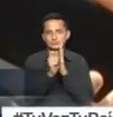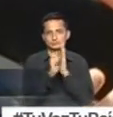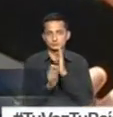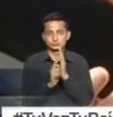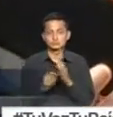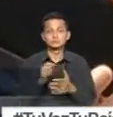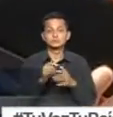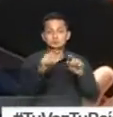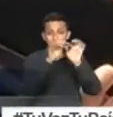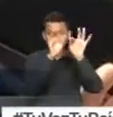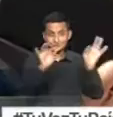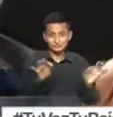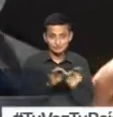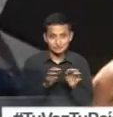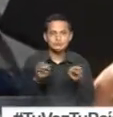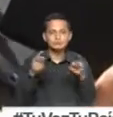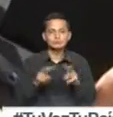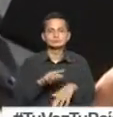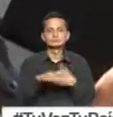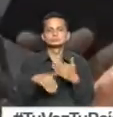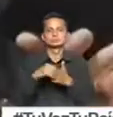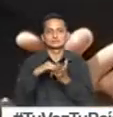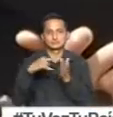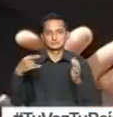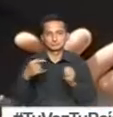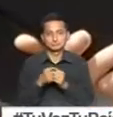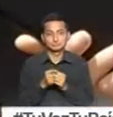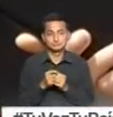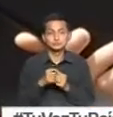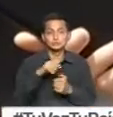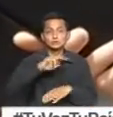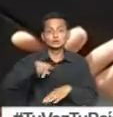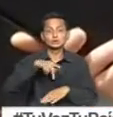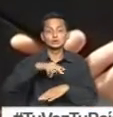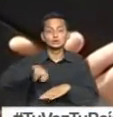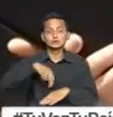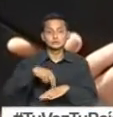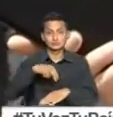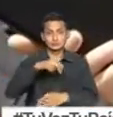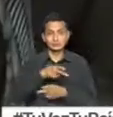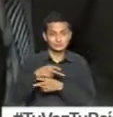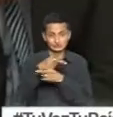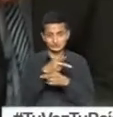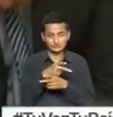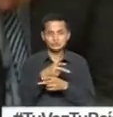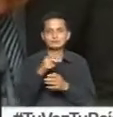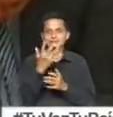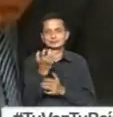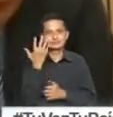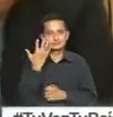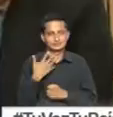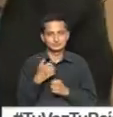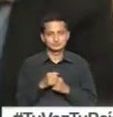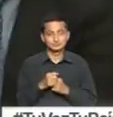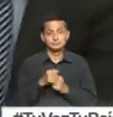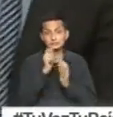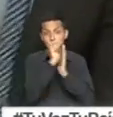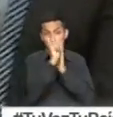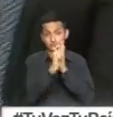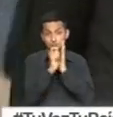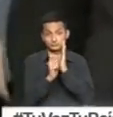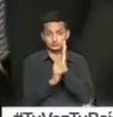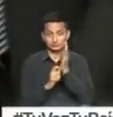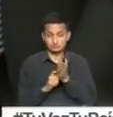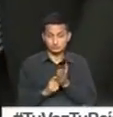de los formularios físicos y de manera digital. El Consejo tendrá 15 días para verificar las firmas. En caso de que las firmas